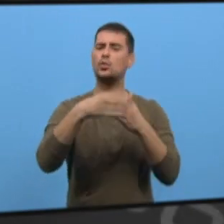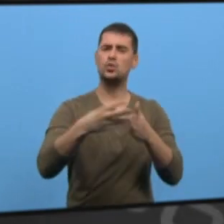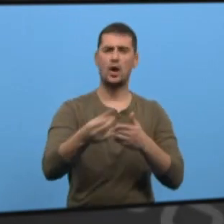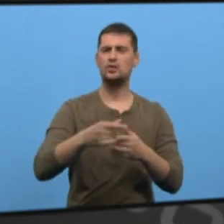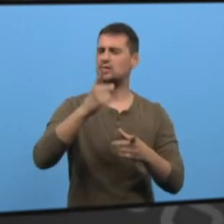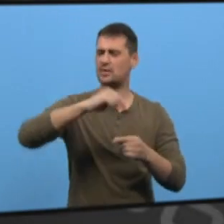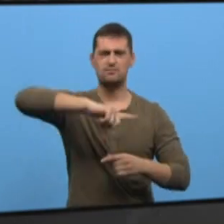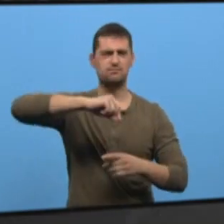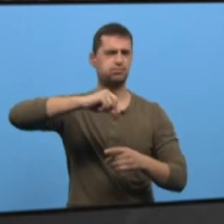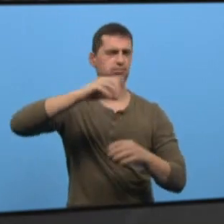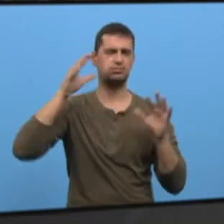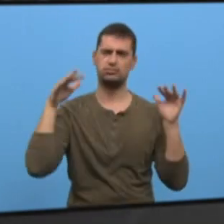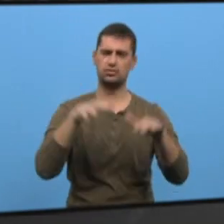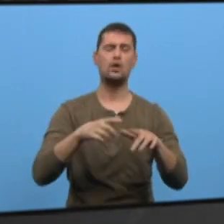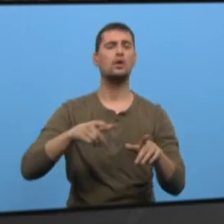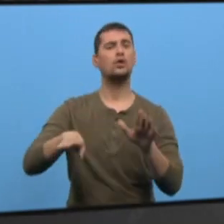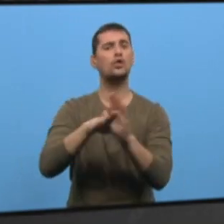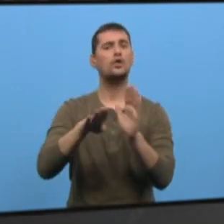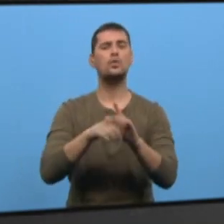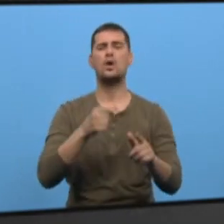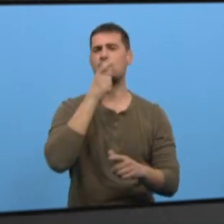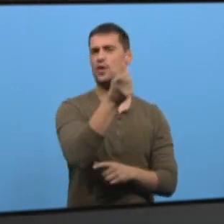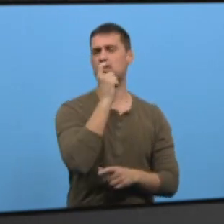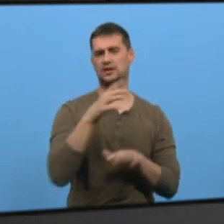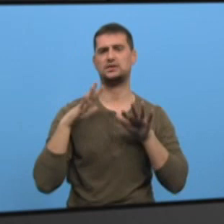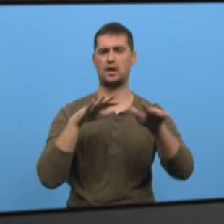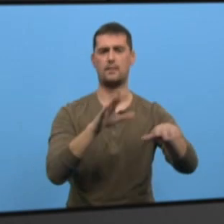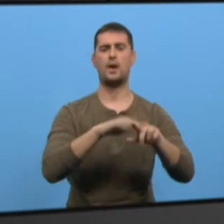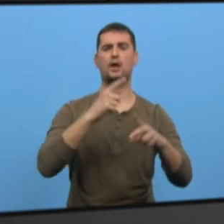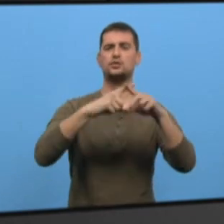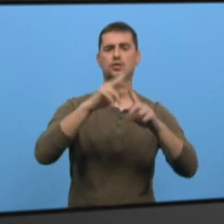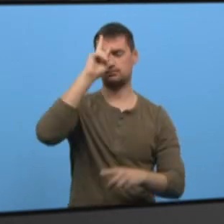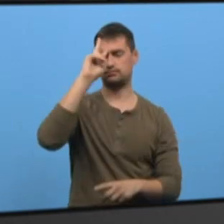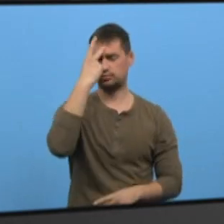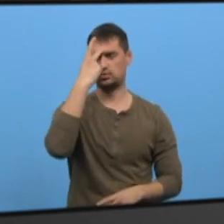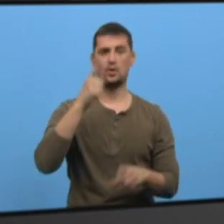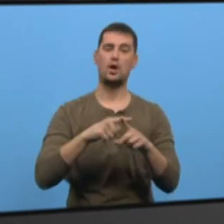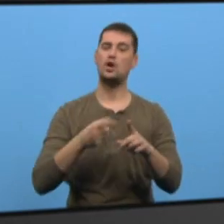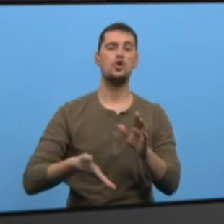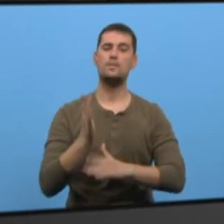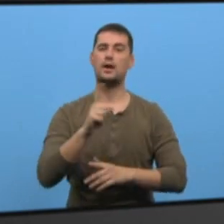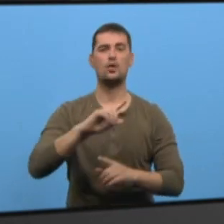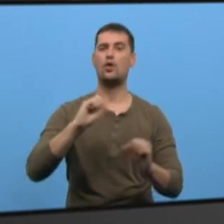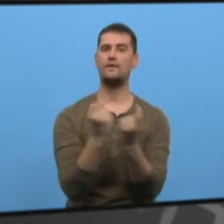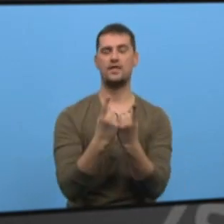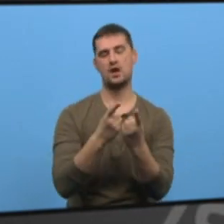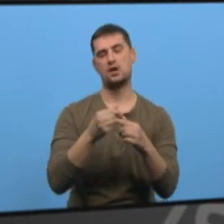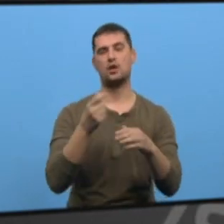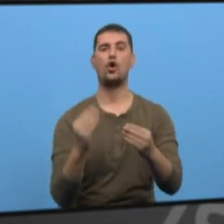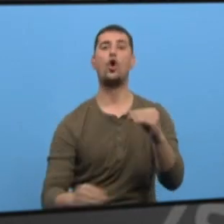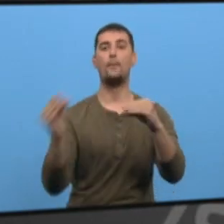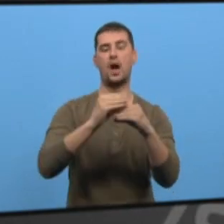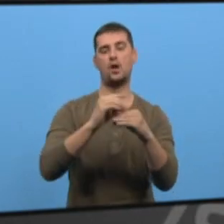continúan manifestándose para que aunta recapacite aplique a medida copago farmacéutico Com en outras